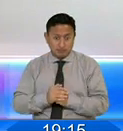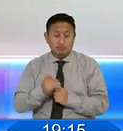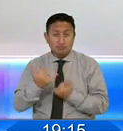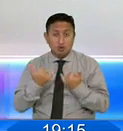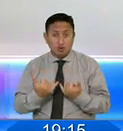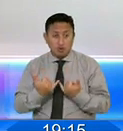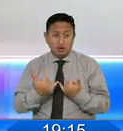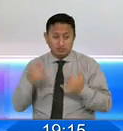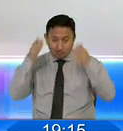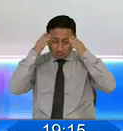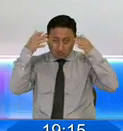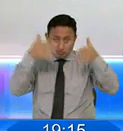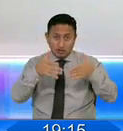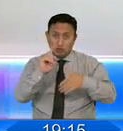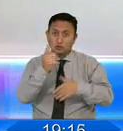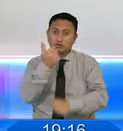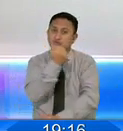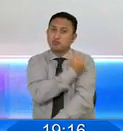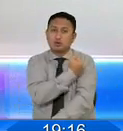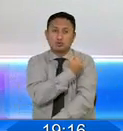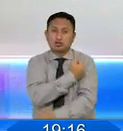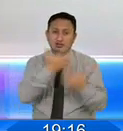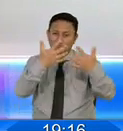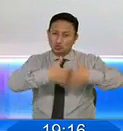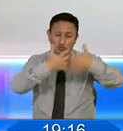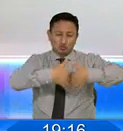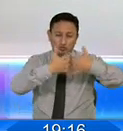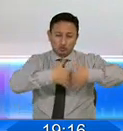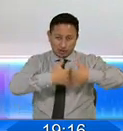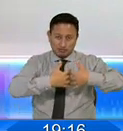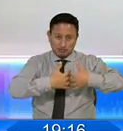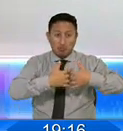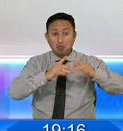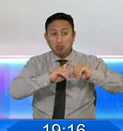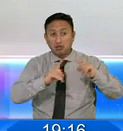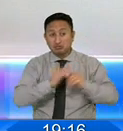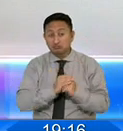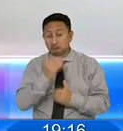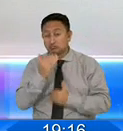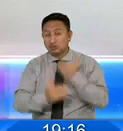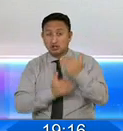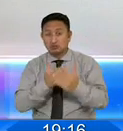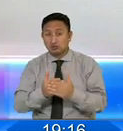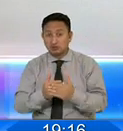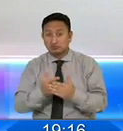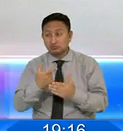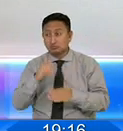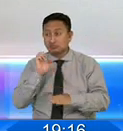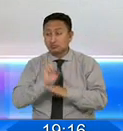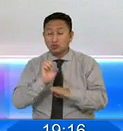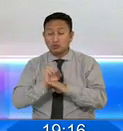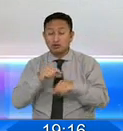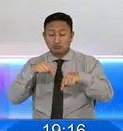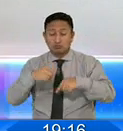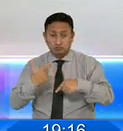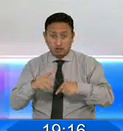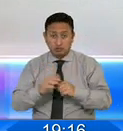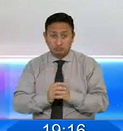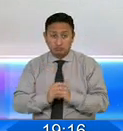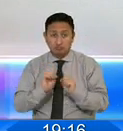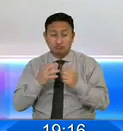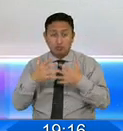enfocados de la producción de vacunas pero al país pues inmediatamente que se produzca